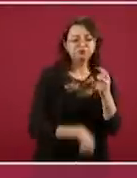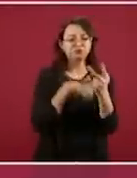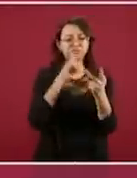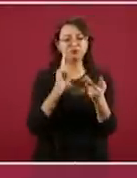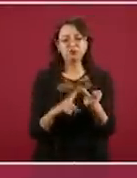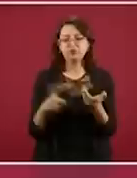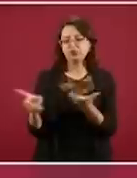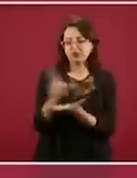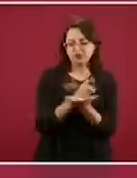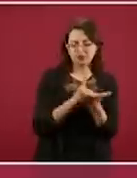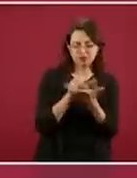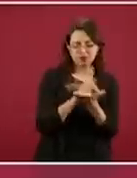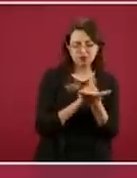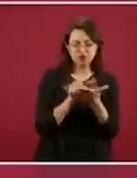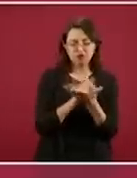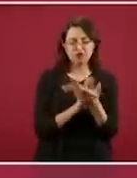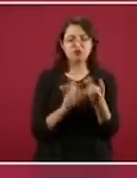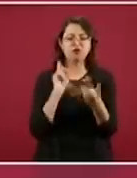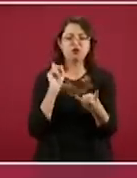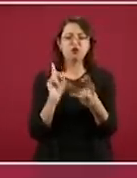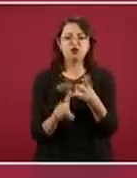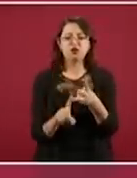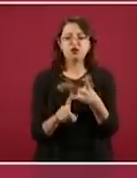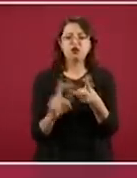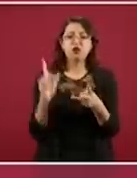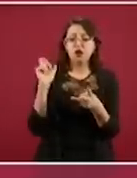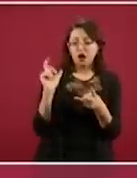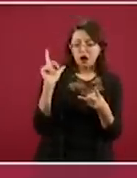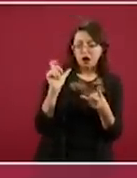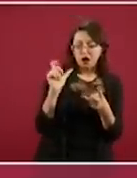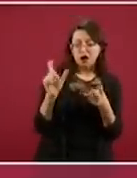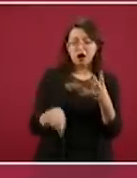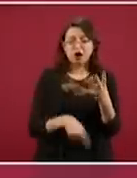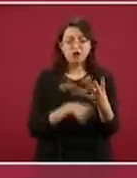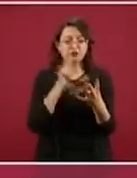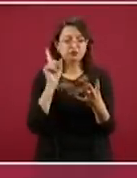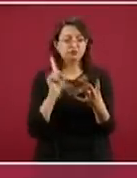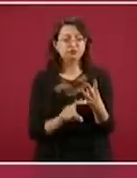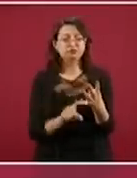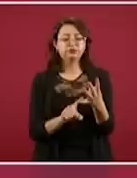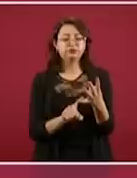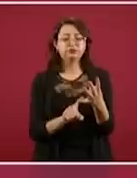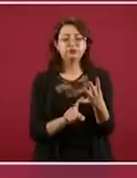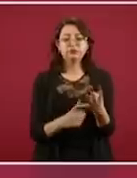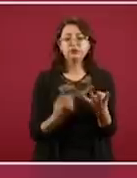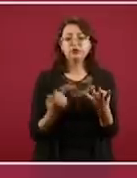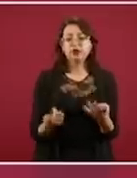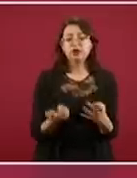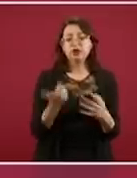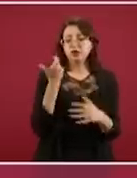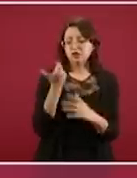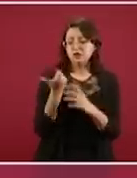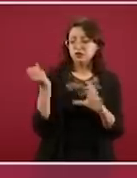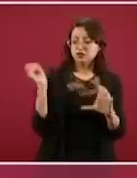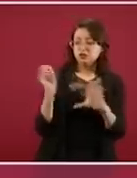lo de drogas, lo de las armas, lo de